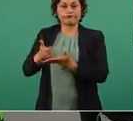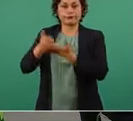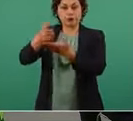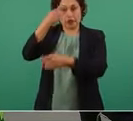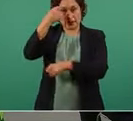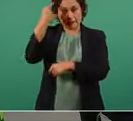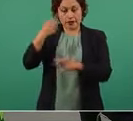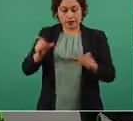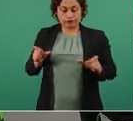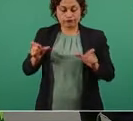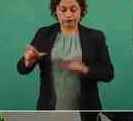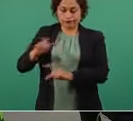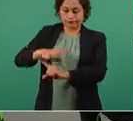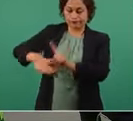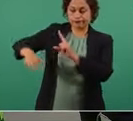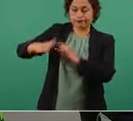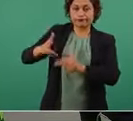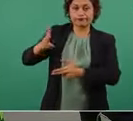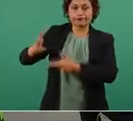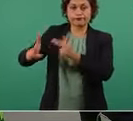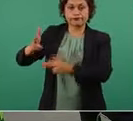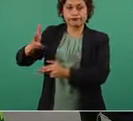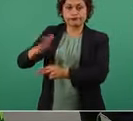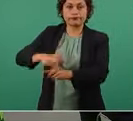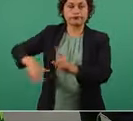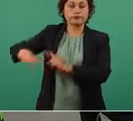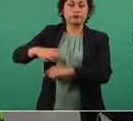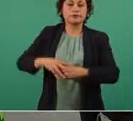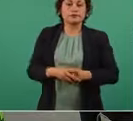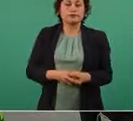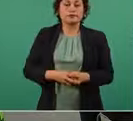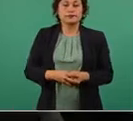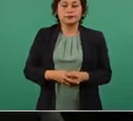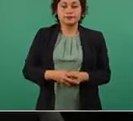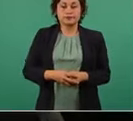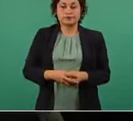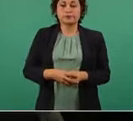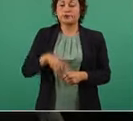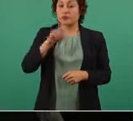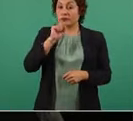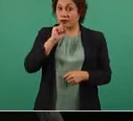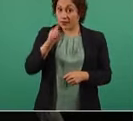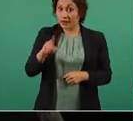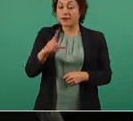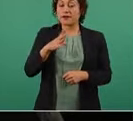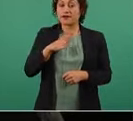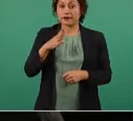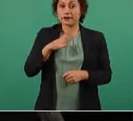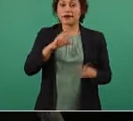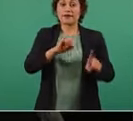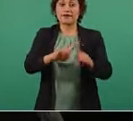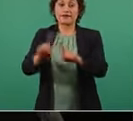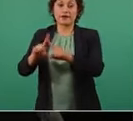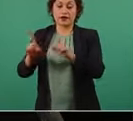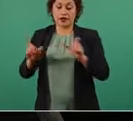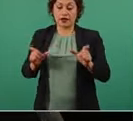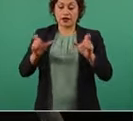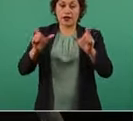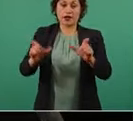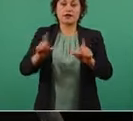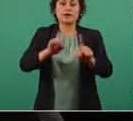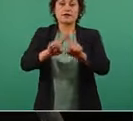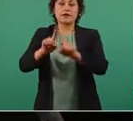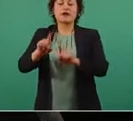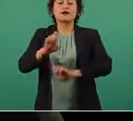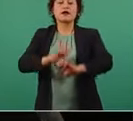seguridad en todo este tren interoceánico. Y desde luego se están haciendo acciones de seguridad de empresas civiles para